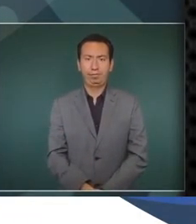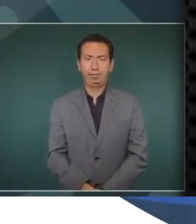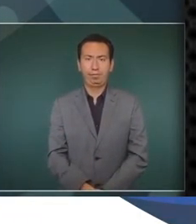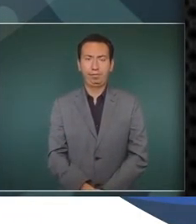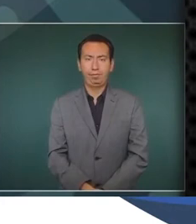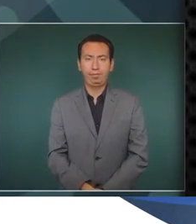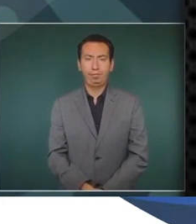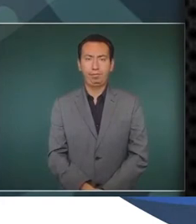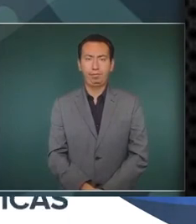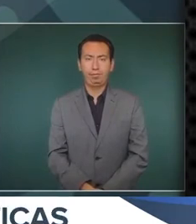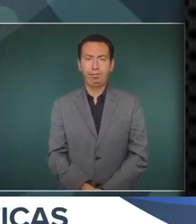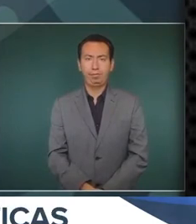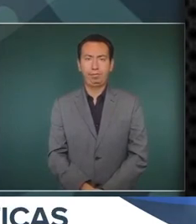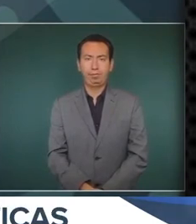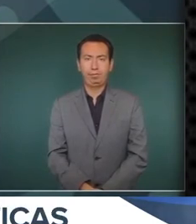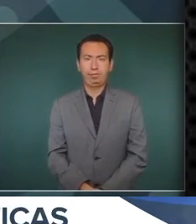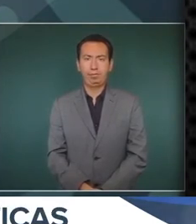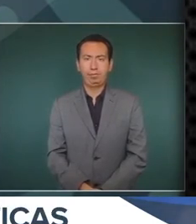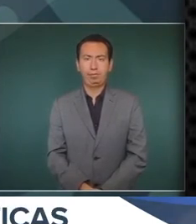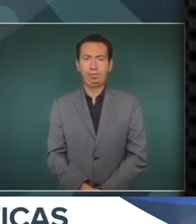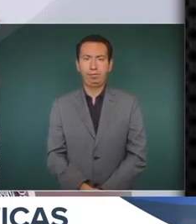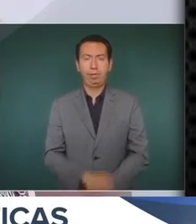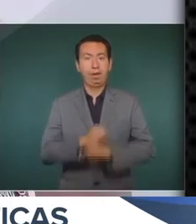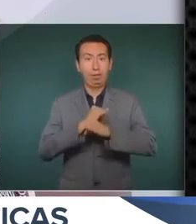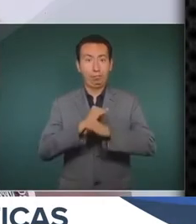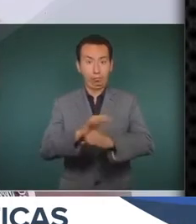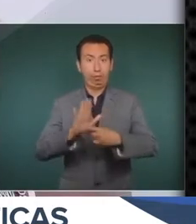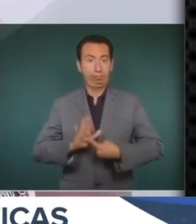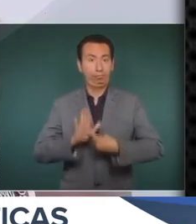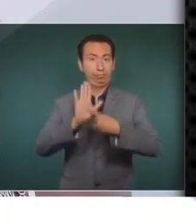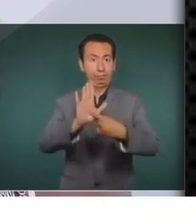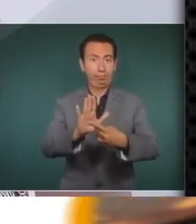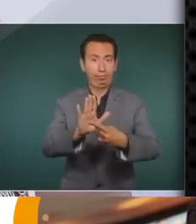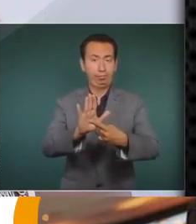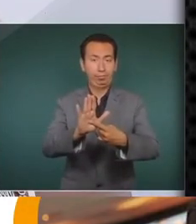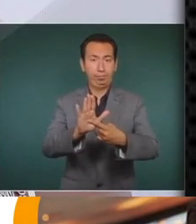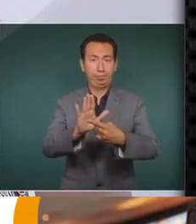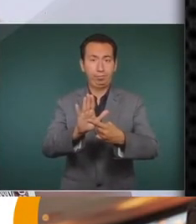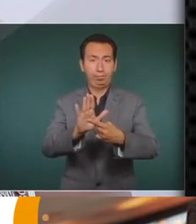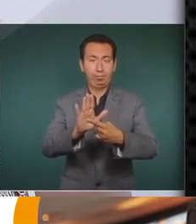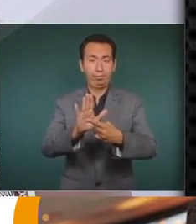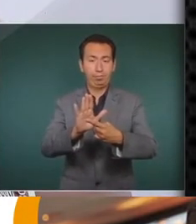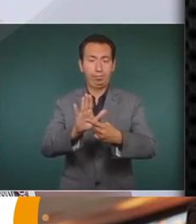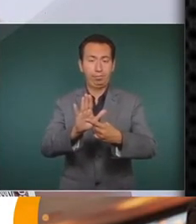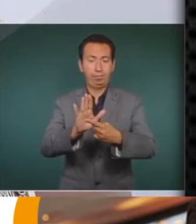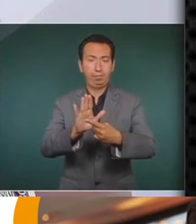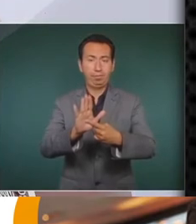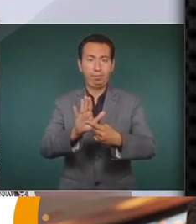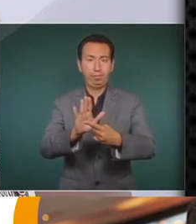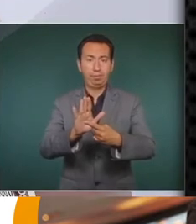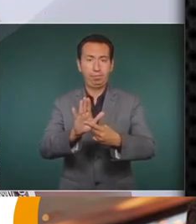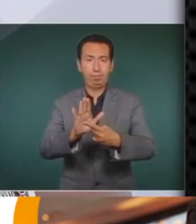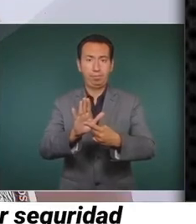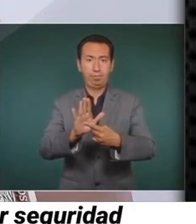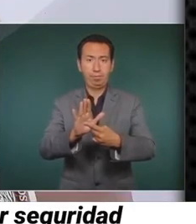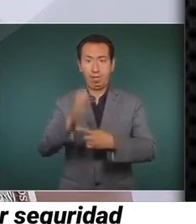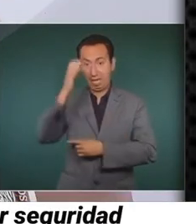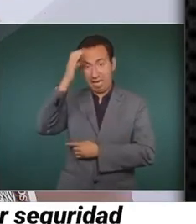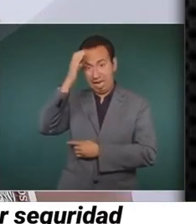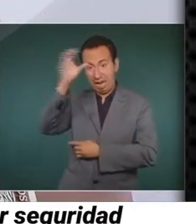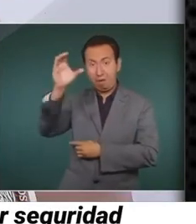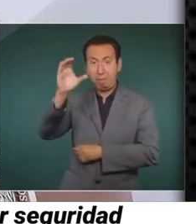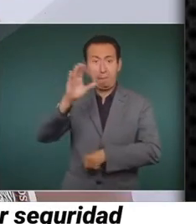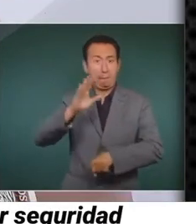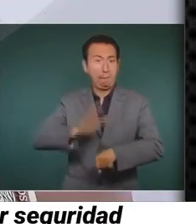seguridad, el gobernador Diego Sinoé Rodríguez Vallejo participó en la conferencia mañanera del presidente Andrés Manuel López Obrador, en donde también